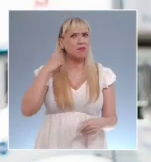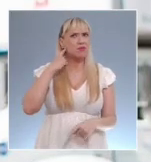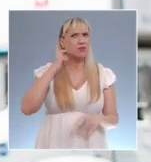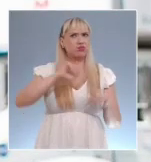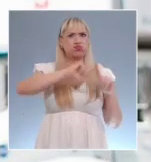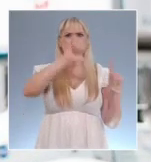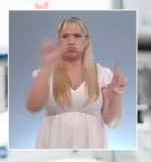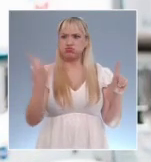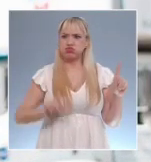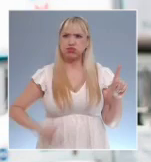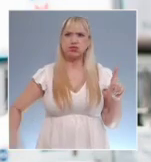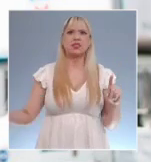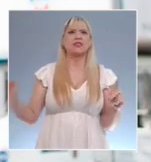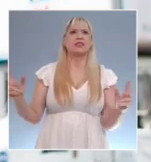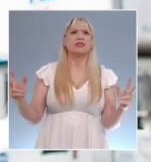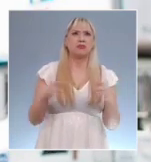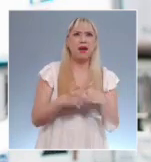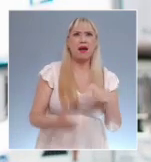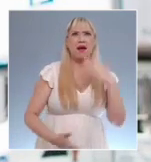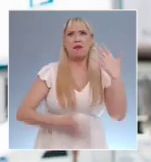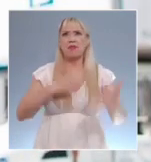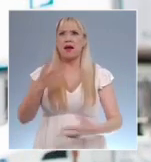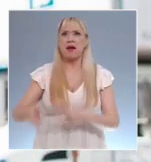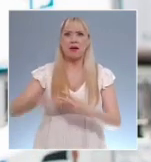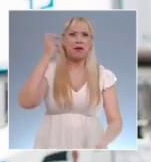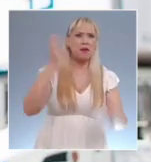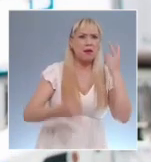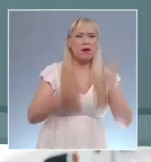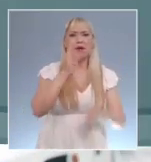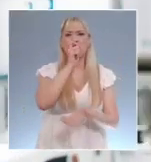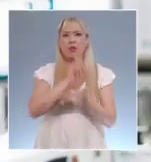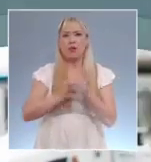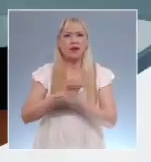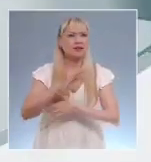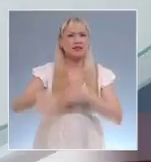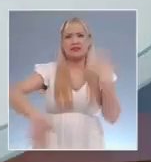del Poder Judicial de la Federación, Rosy García.